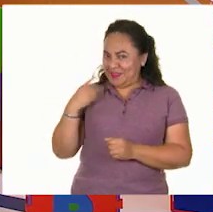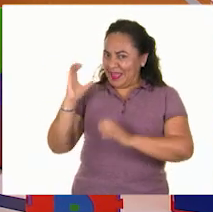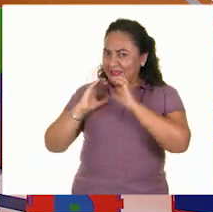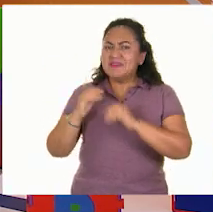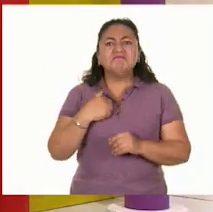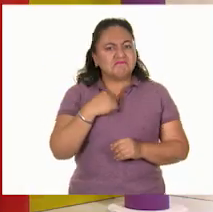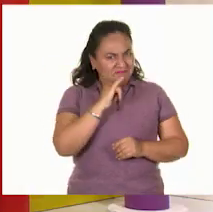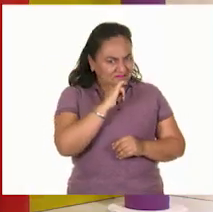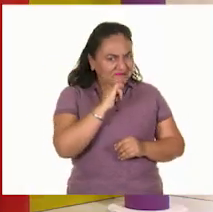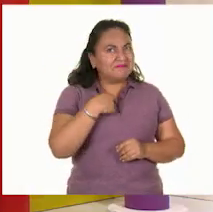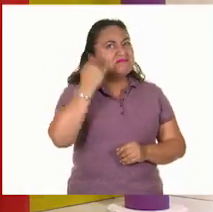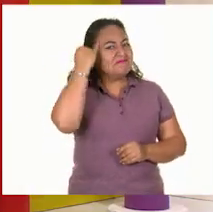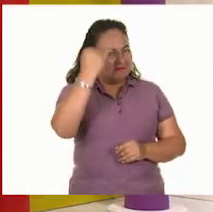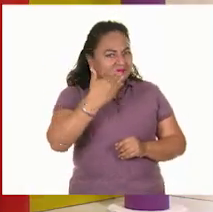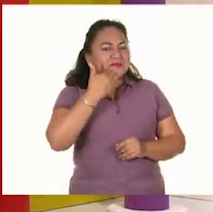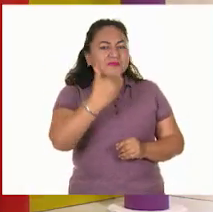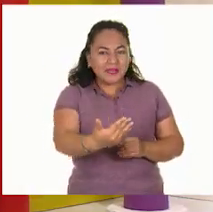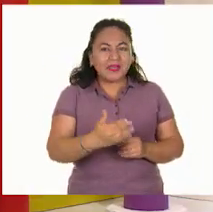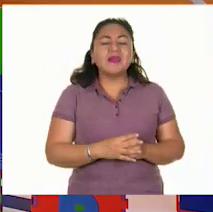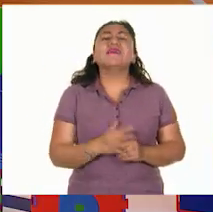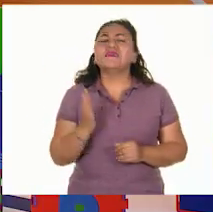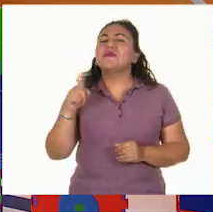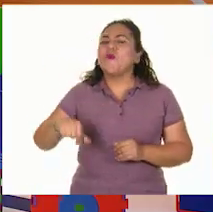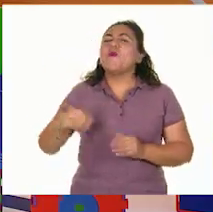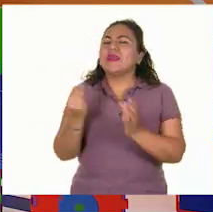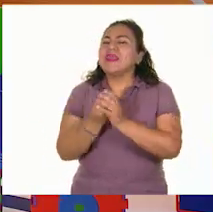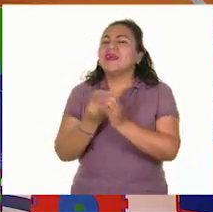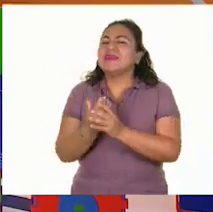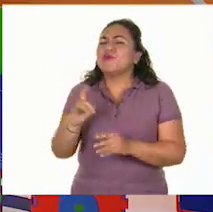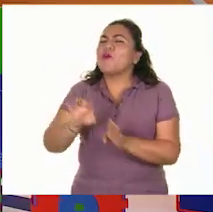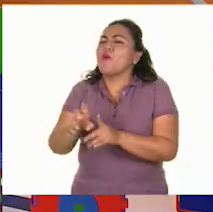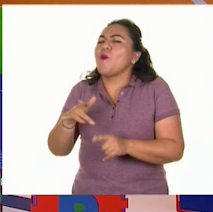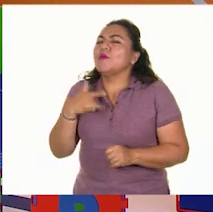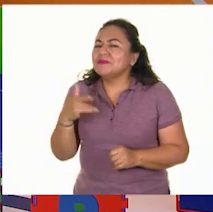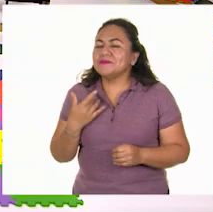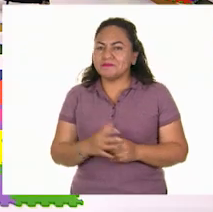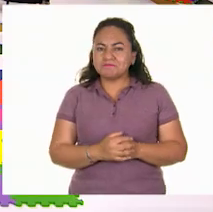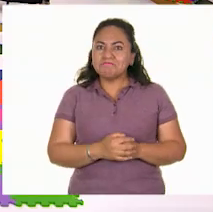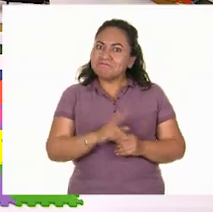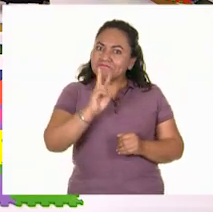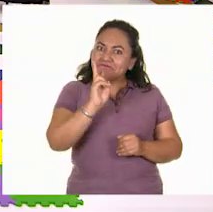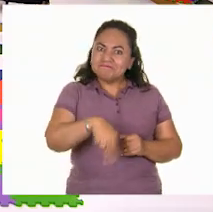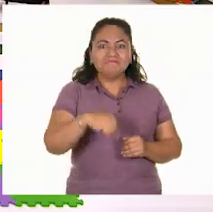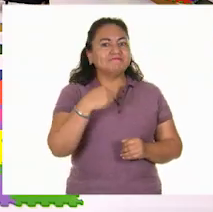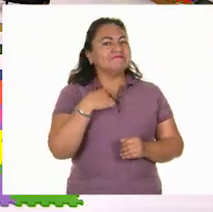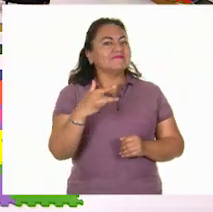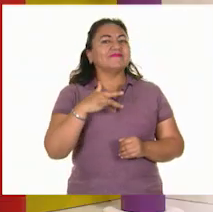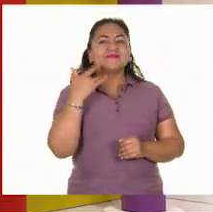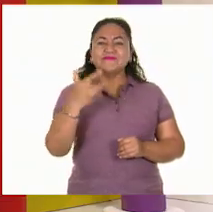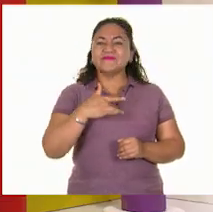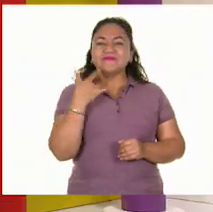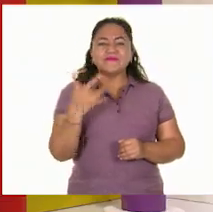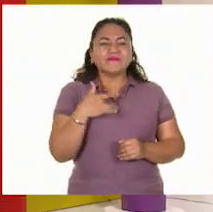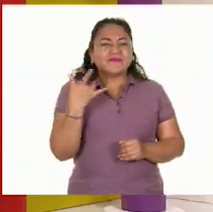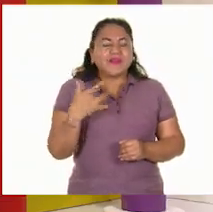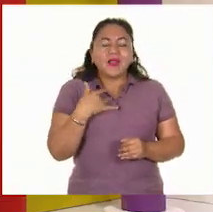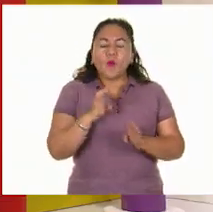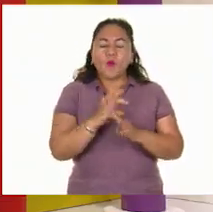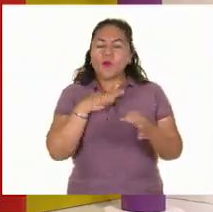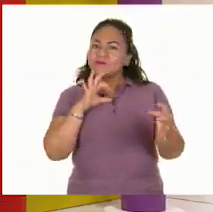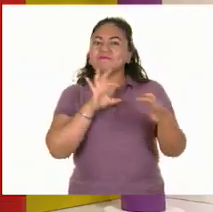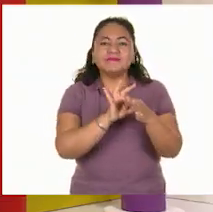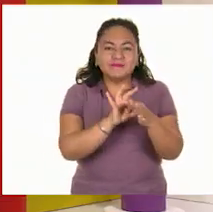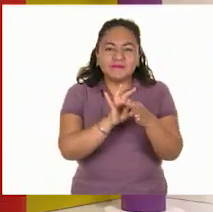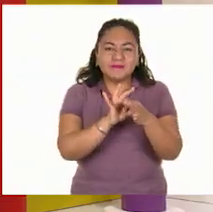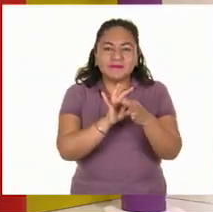Me parece muy buena idea, sí. ¿Qué te gustó de esta clase? ¿Cómo te sentiste? Pues la verdad es que me sentí muy identificado